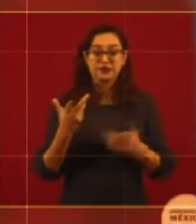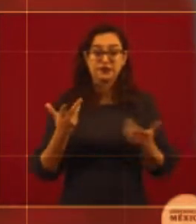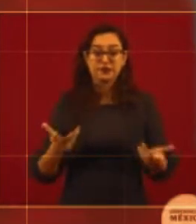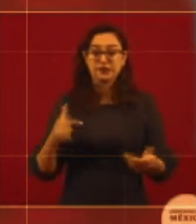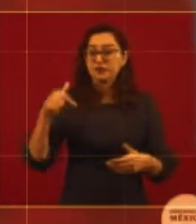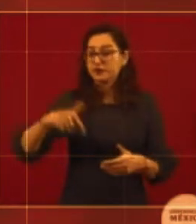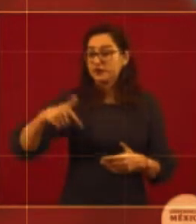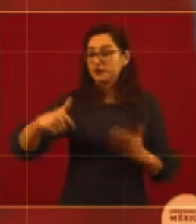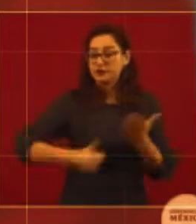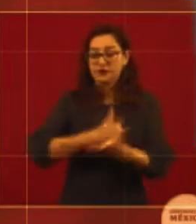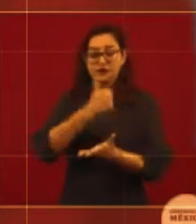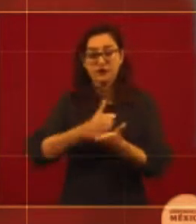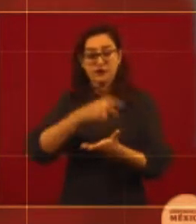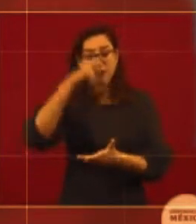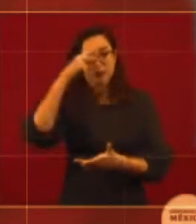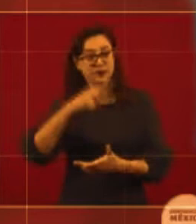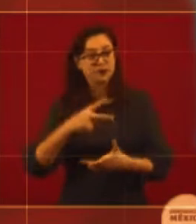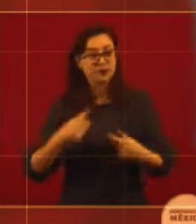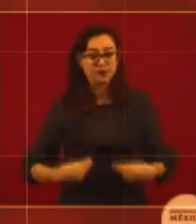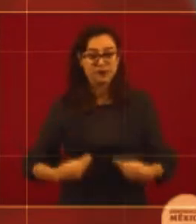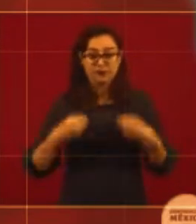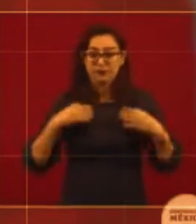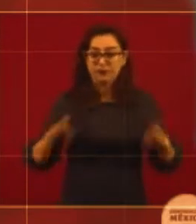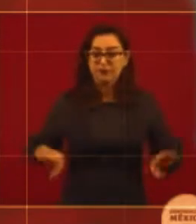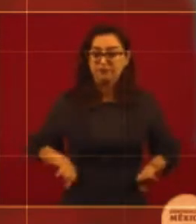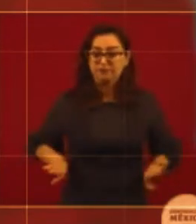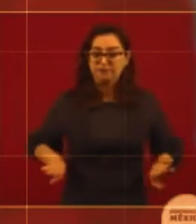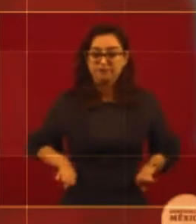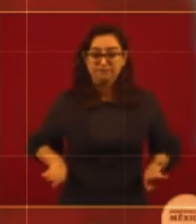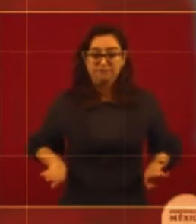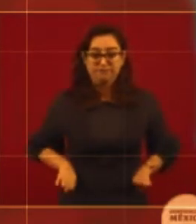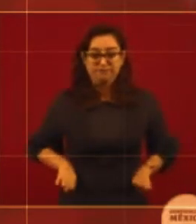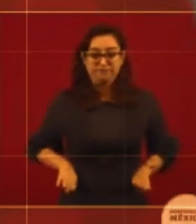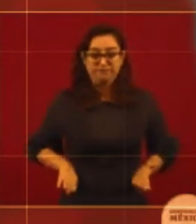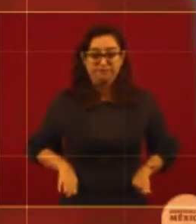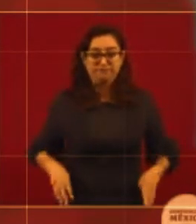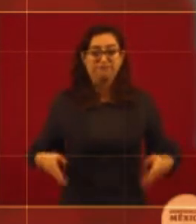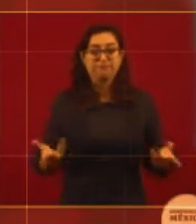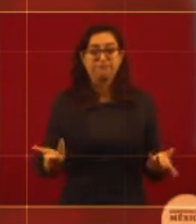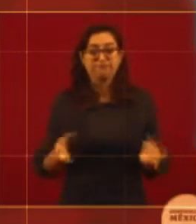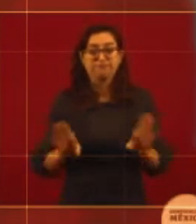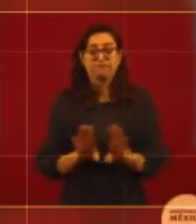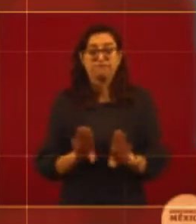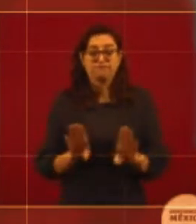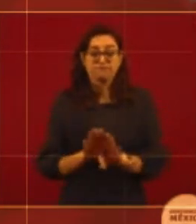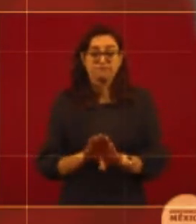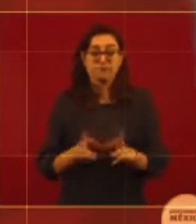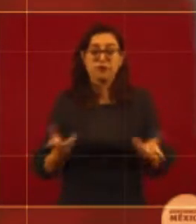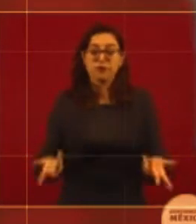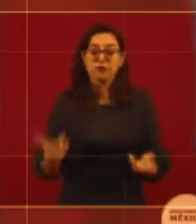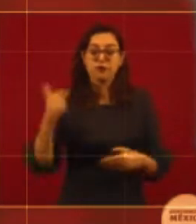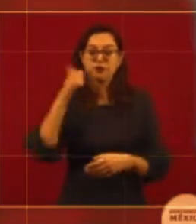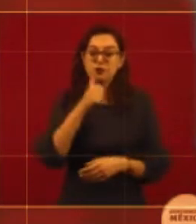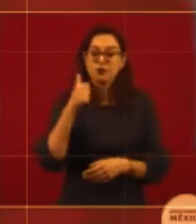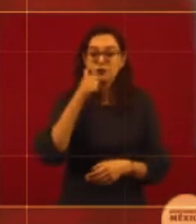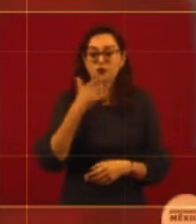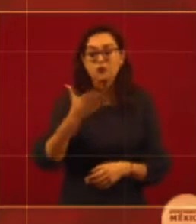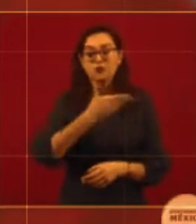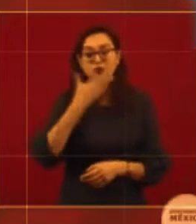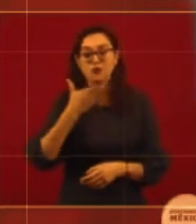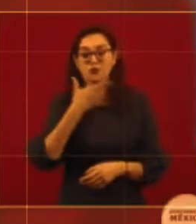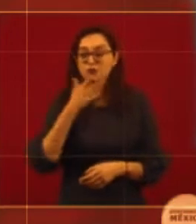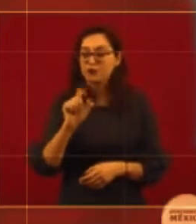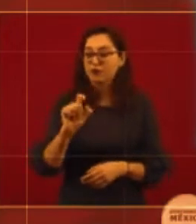aquí de como este se procura estar en familia del